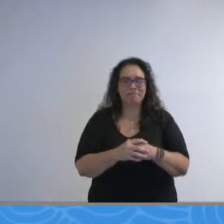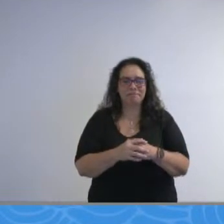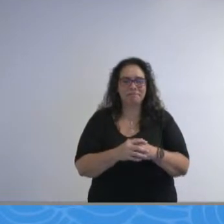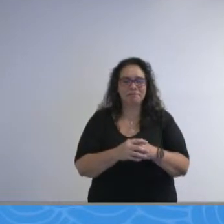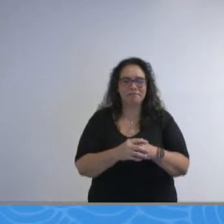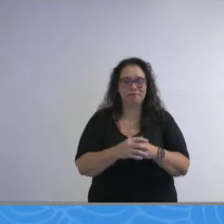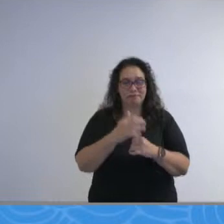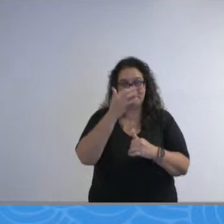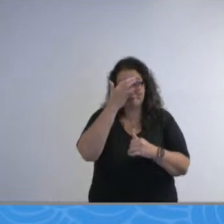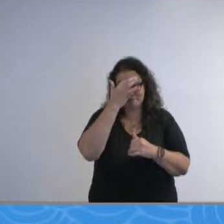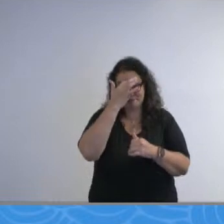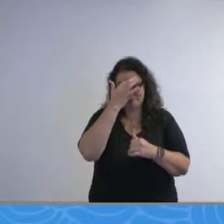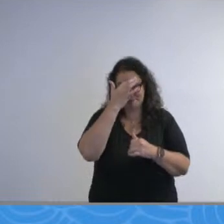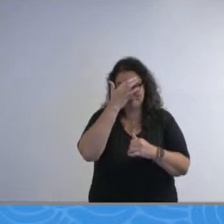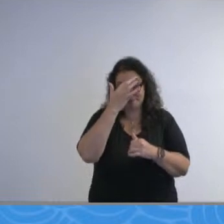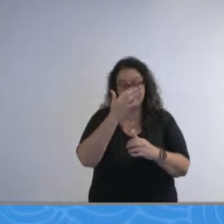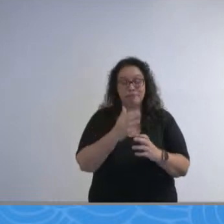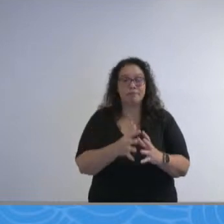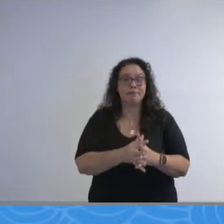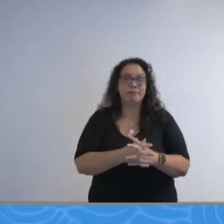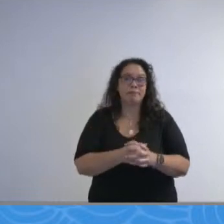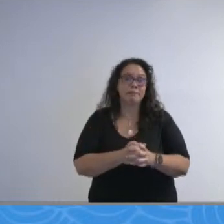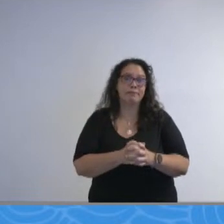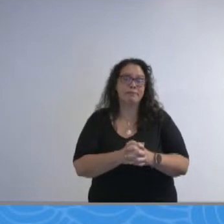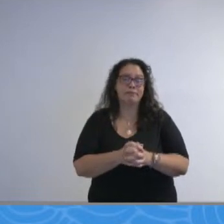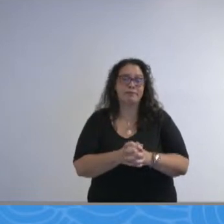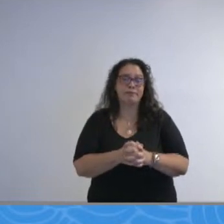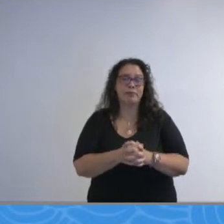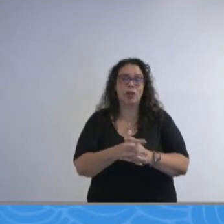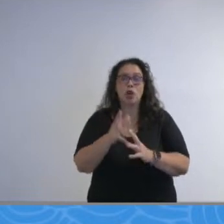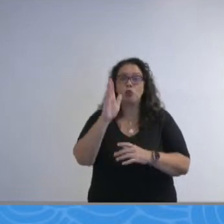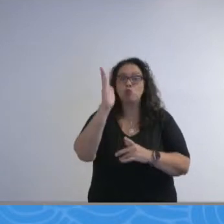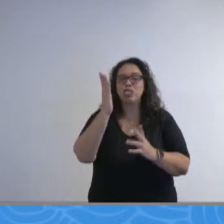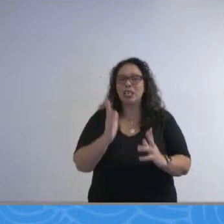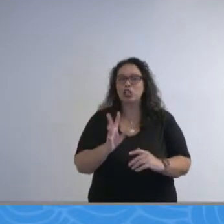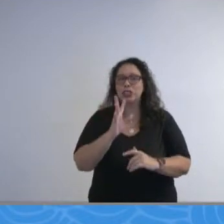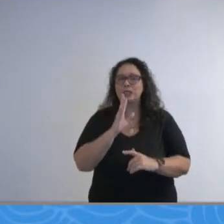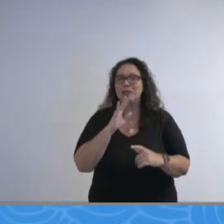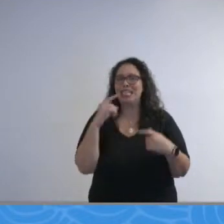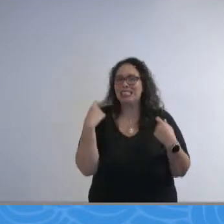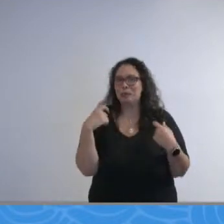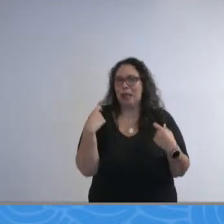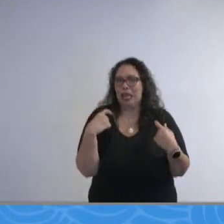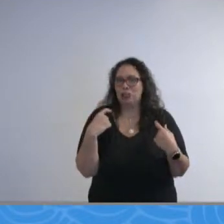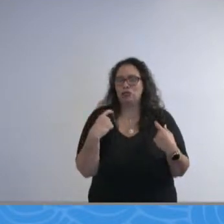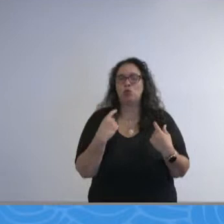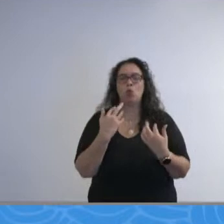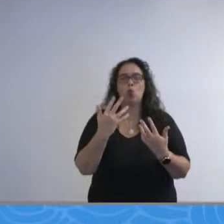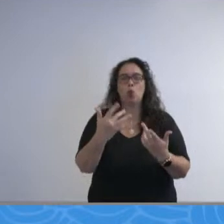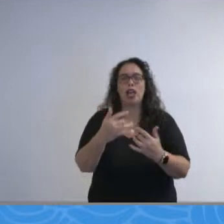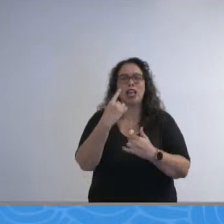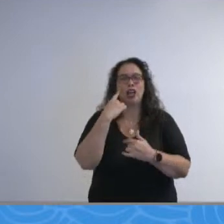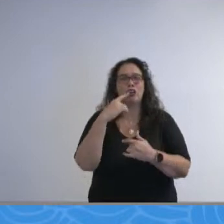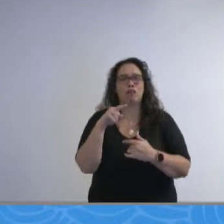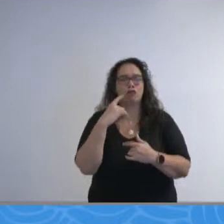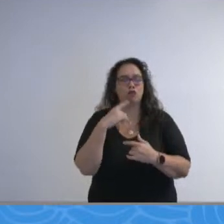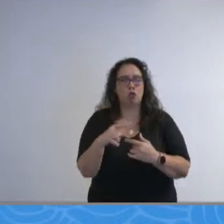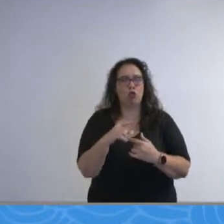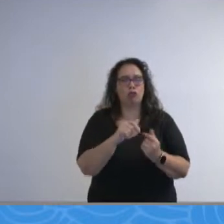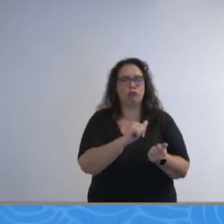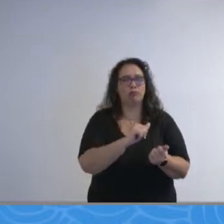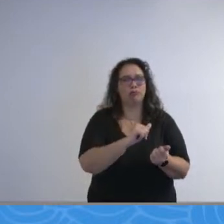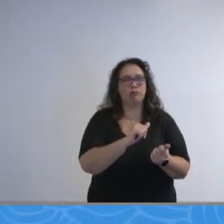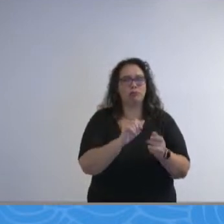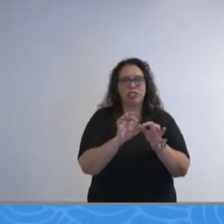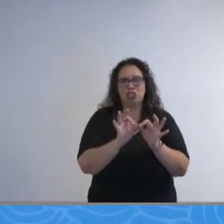Te dan la oportunidad de preguntar más sobre qué tipo de pruebas se pueden realizar y en qué día y hora.